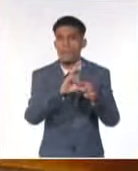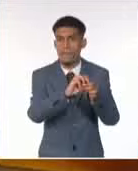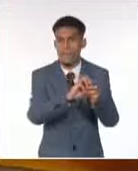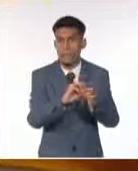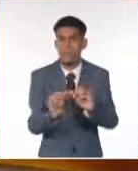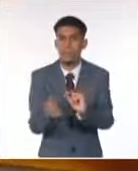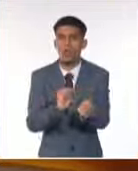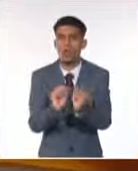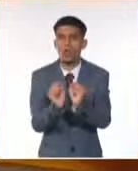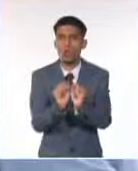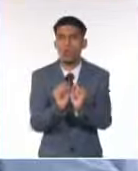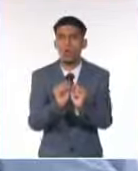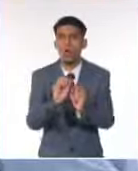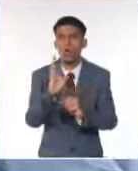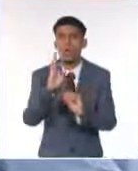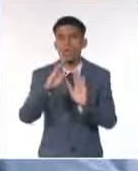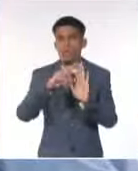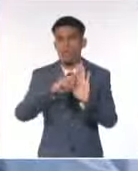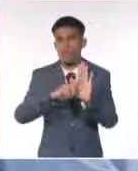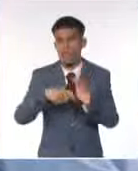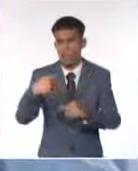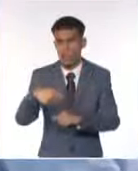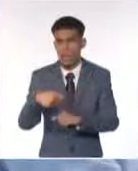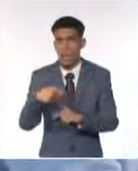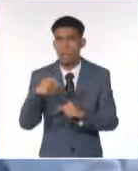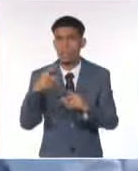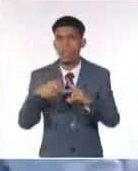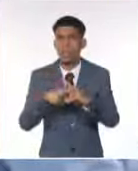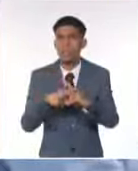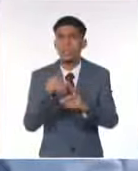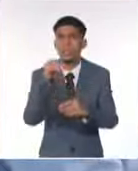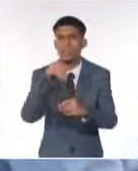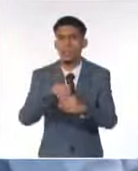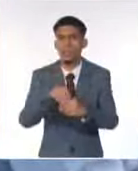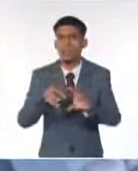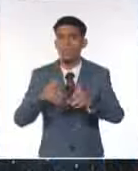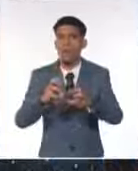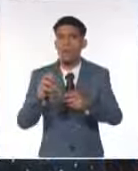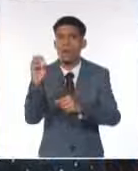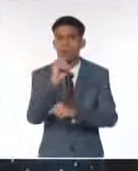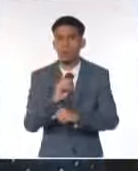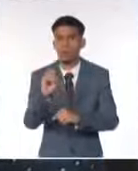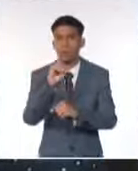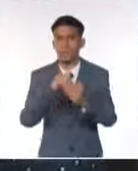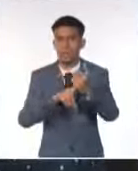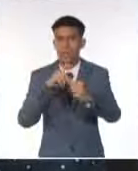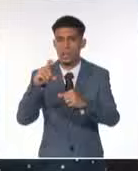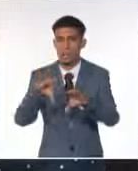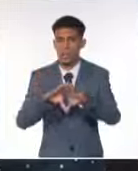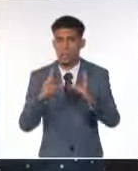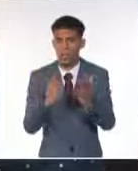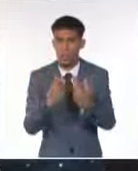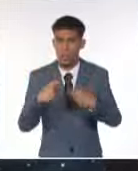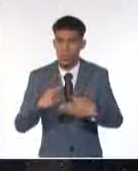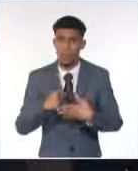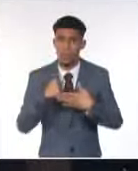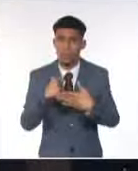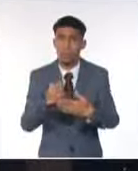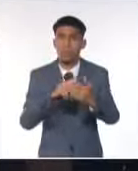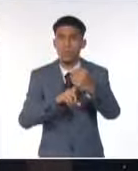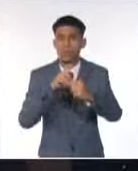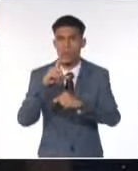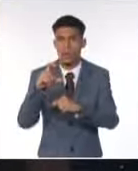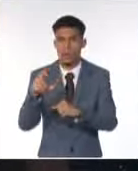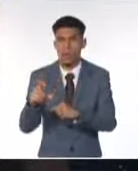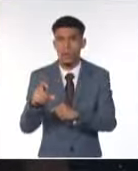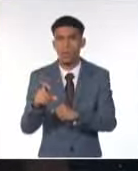control fiscal y la vida interna de la organización, entre otros. Acciones que demandan del acompañamiento permanente del partido y de